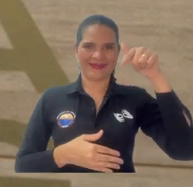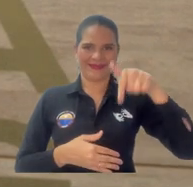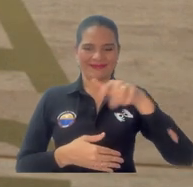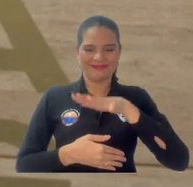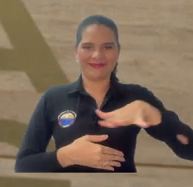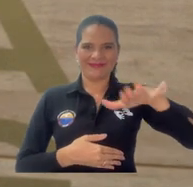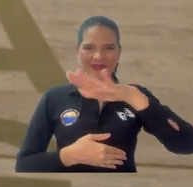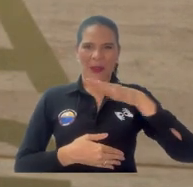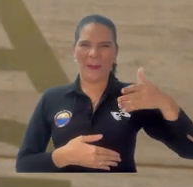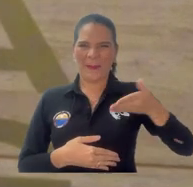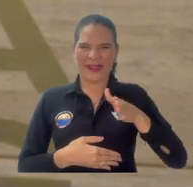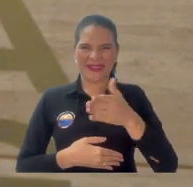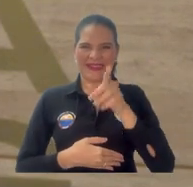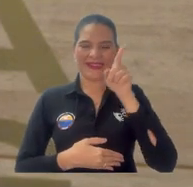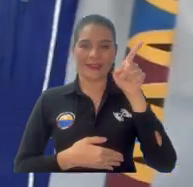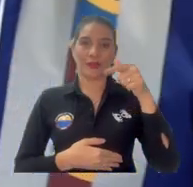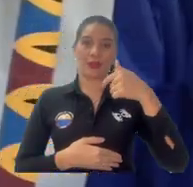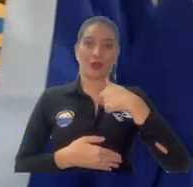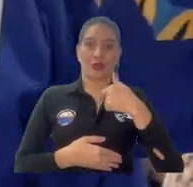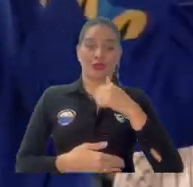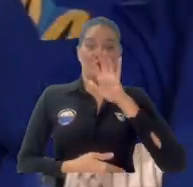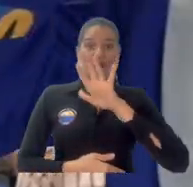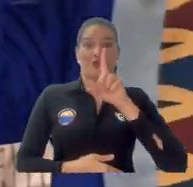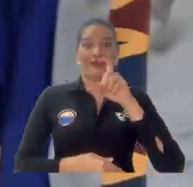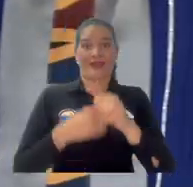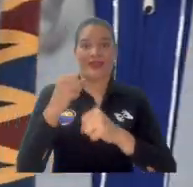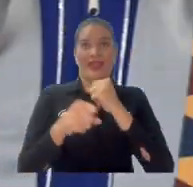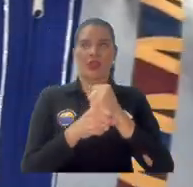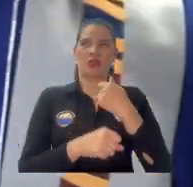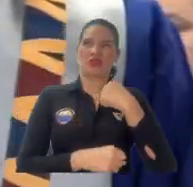años y nunca esperaba graduarme.